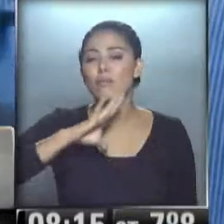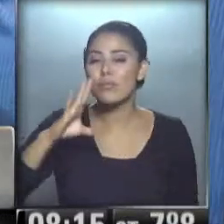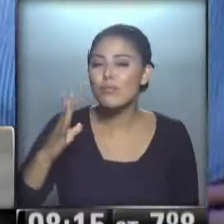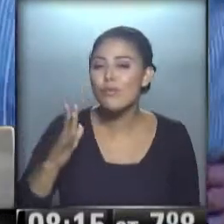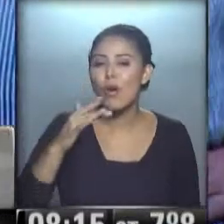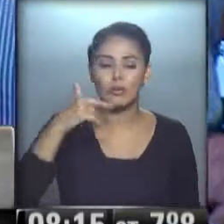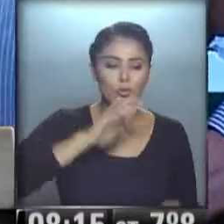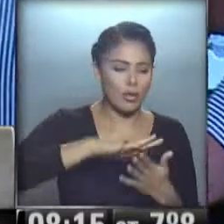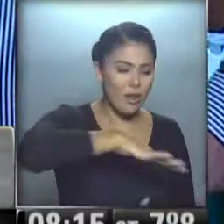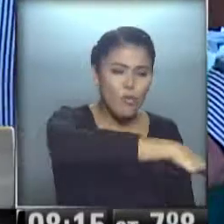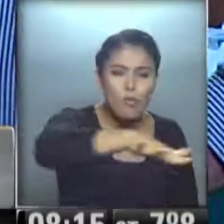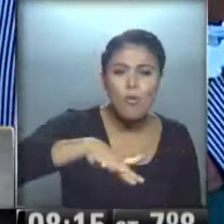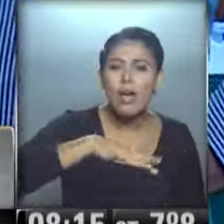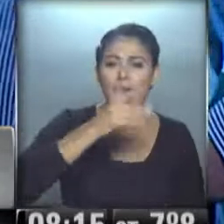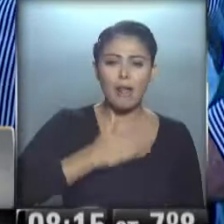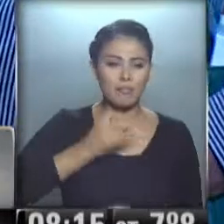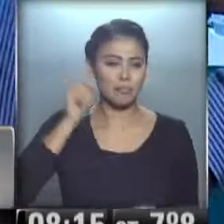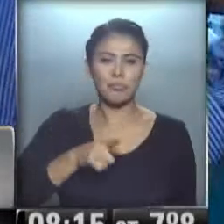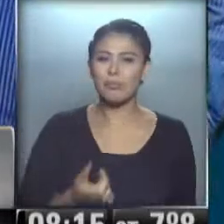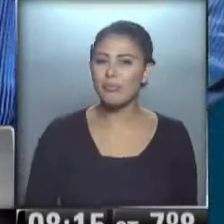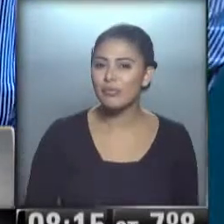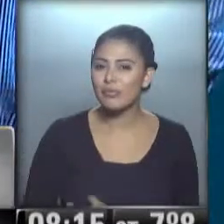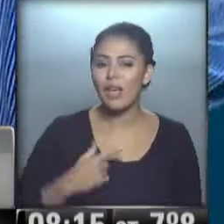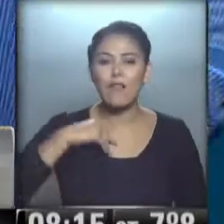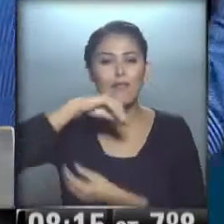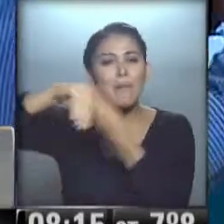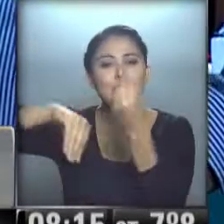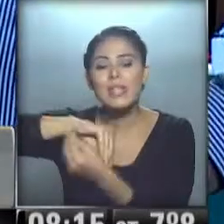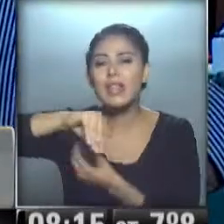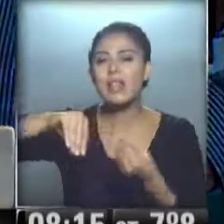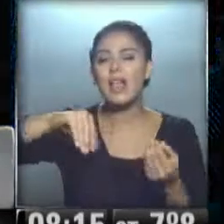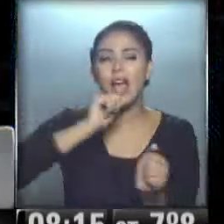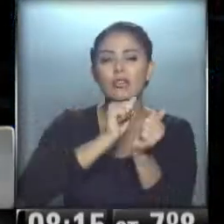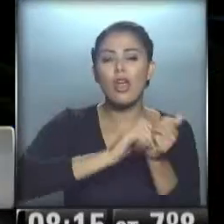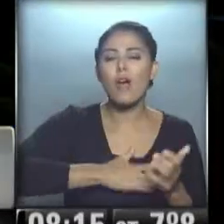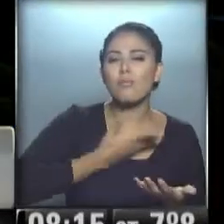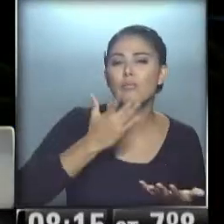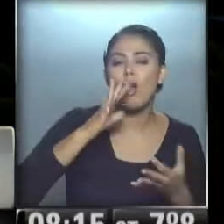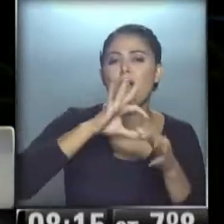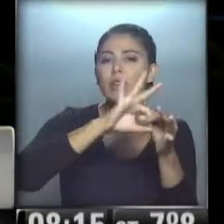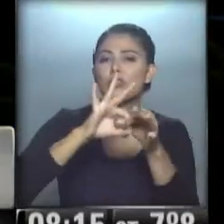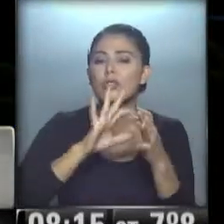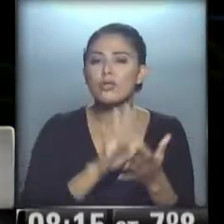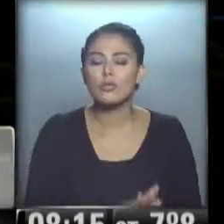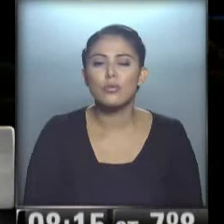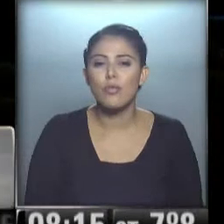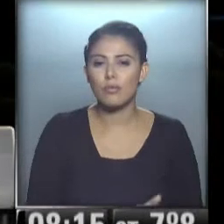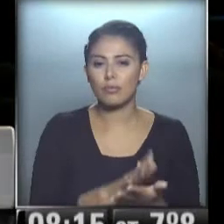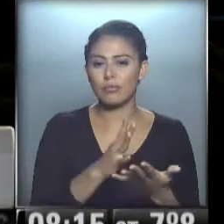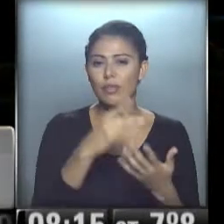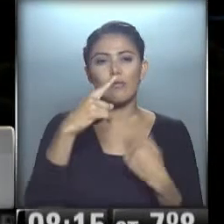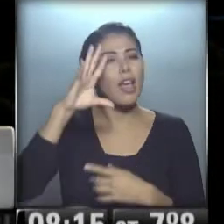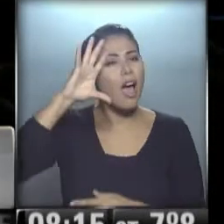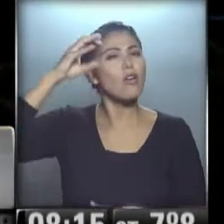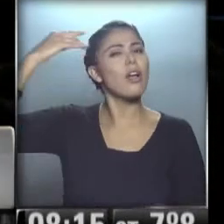de amor al lugar, una historia de amor a la pertenencia, una historia de amor a la familia, una historia de amor vinculada con los